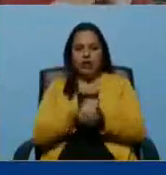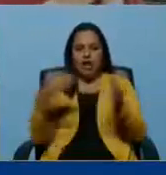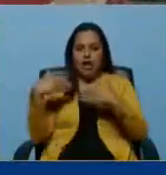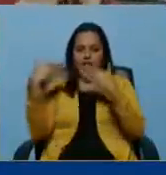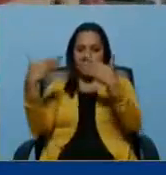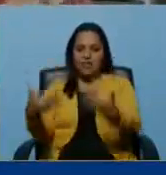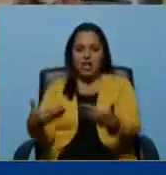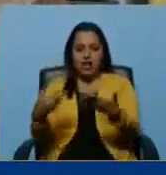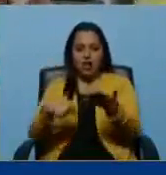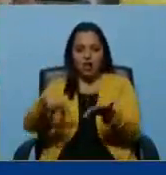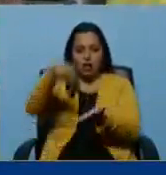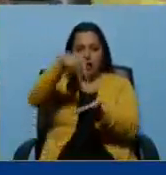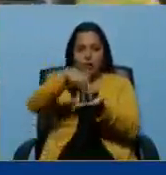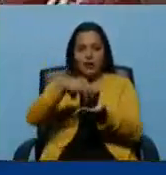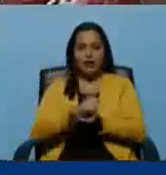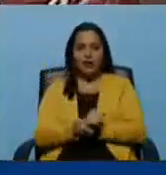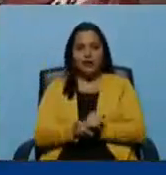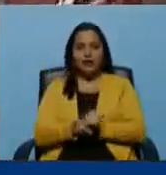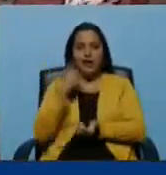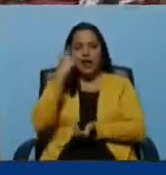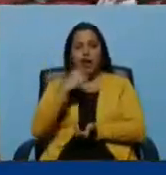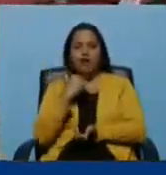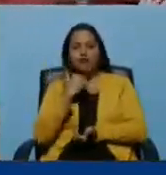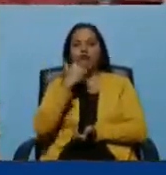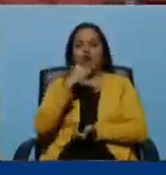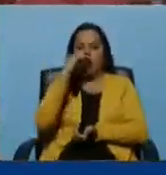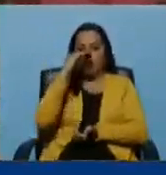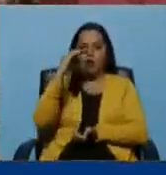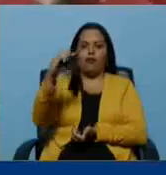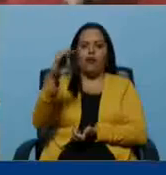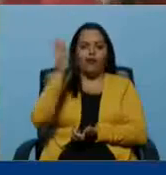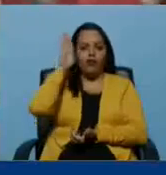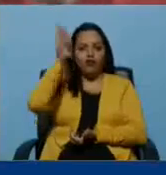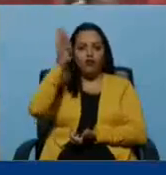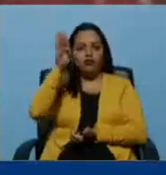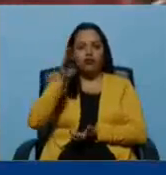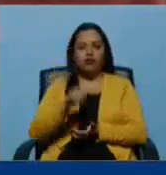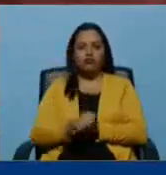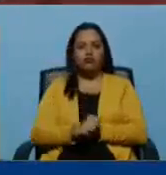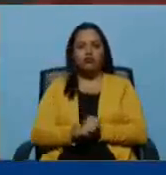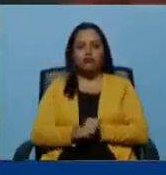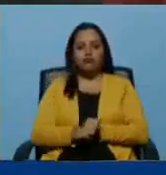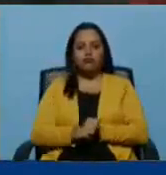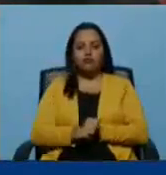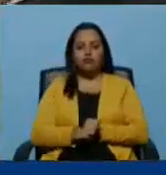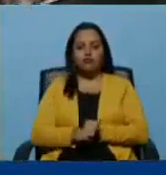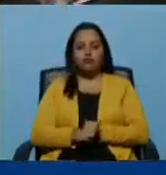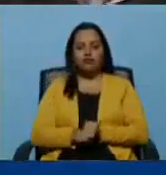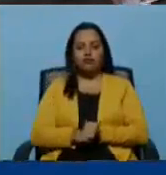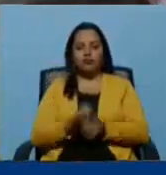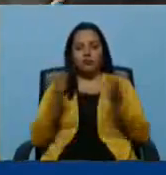avanzando, de pie, con la cara puesta al horizonte y hacia el futuro.